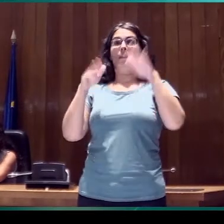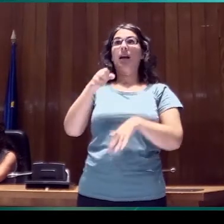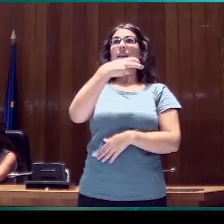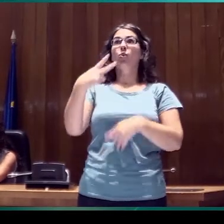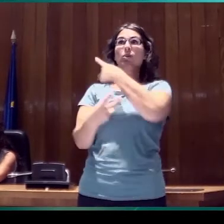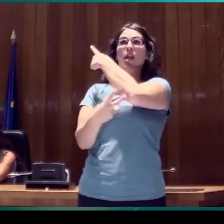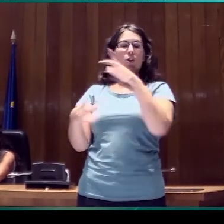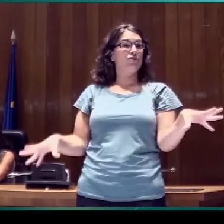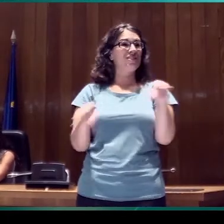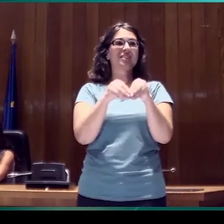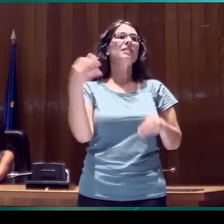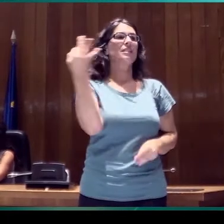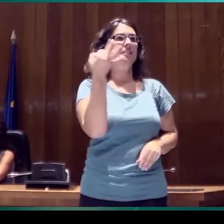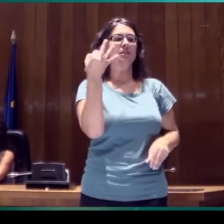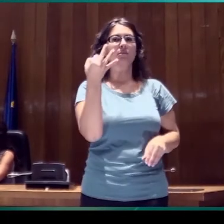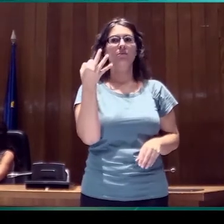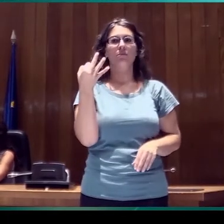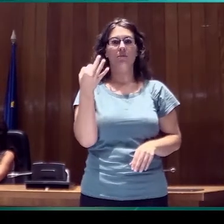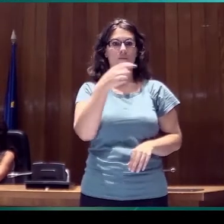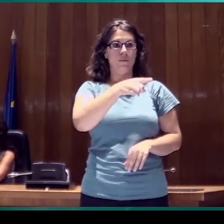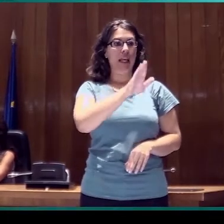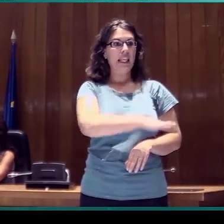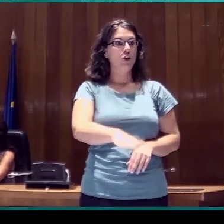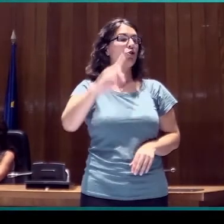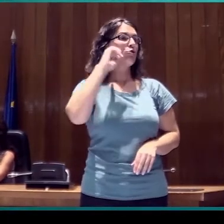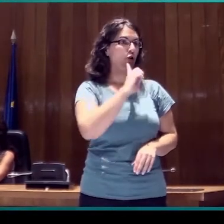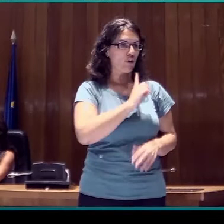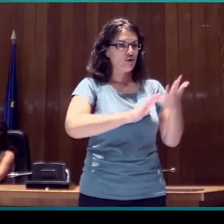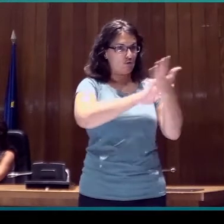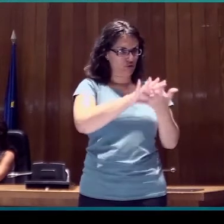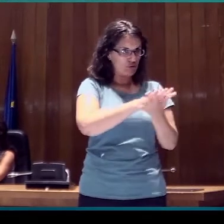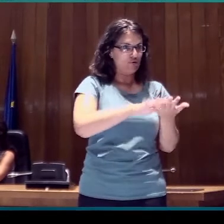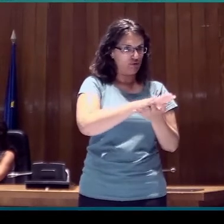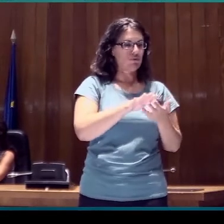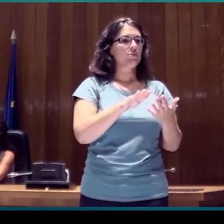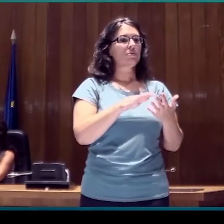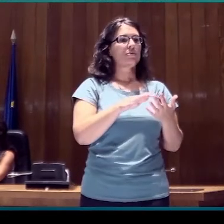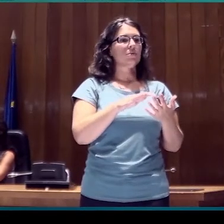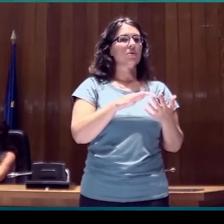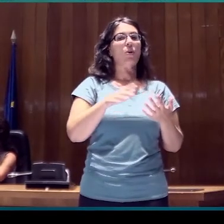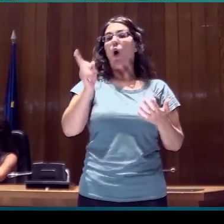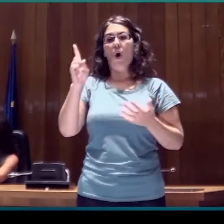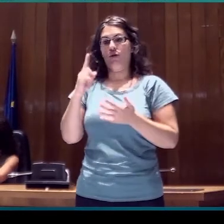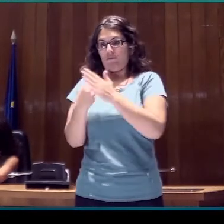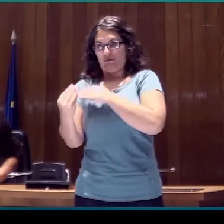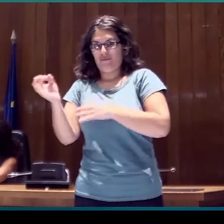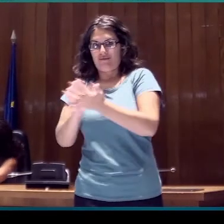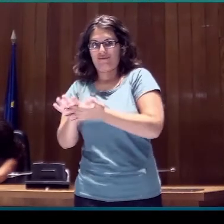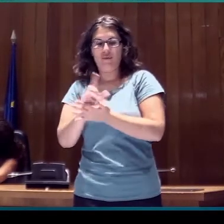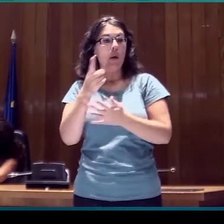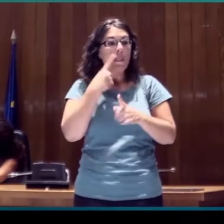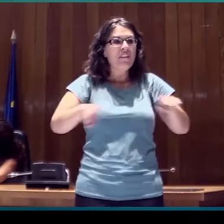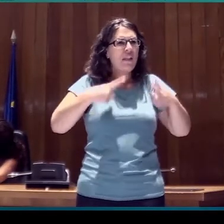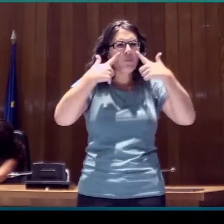indicaron que entre el rendimiento de los niños sordos nativos y no nativos no existían diferencias significativas. Este resultado